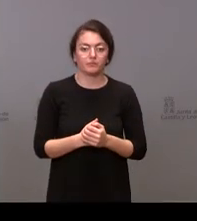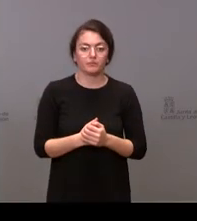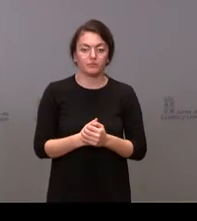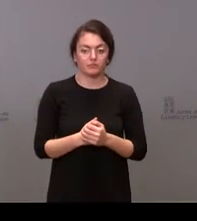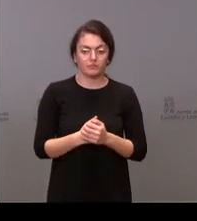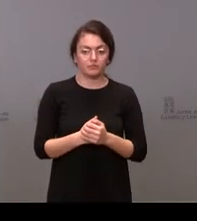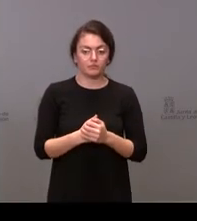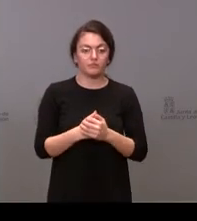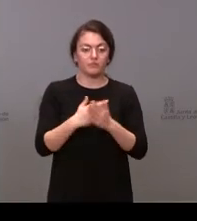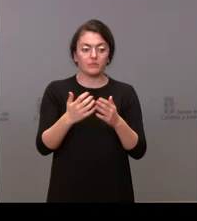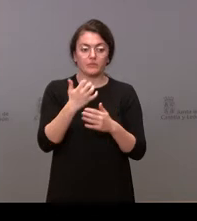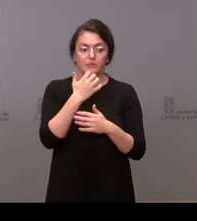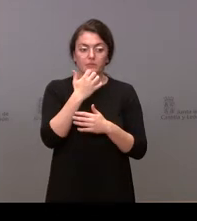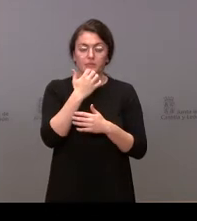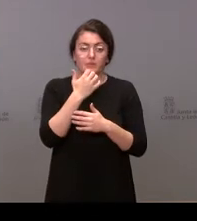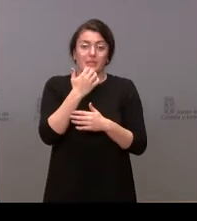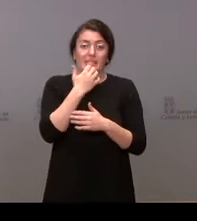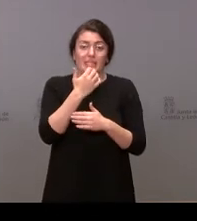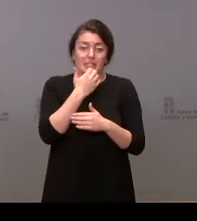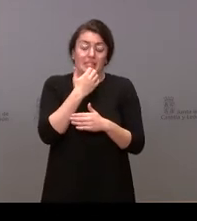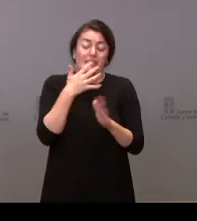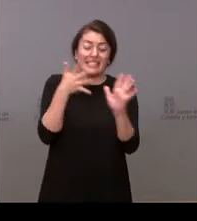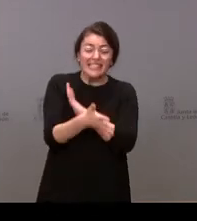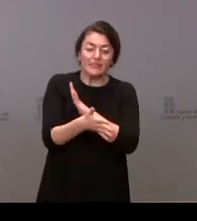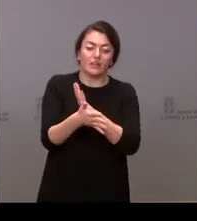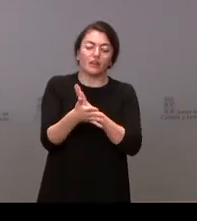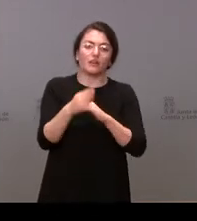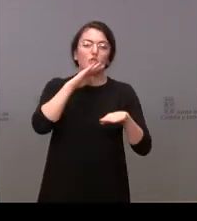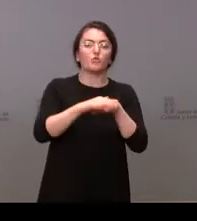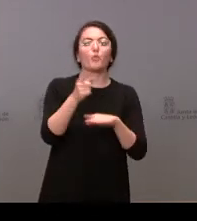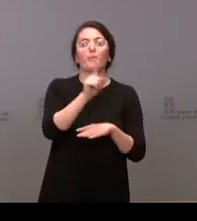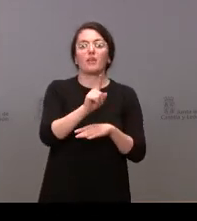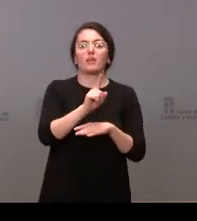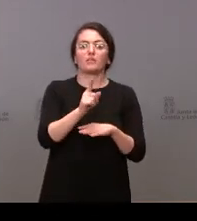muy grave es un incumplimiento reiterado. Reiterado, no es.